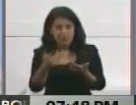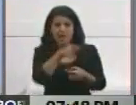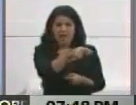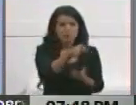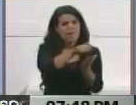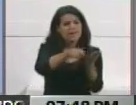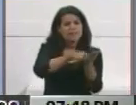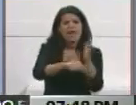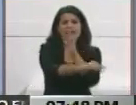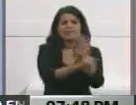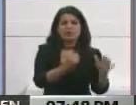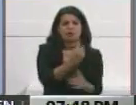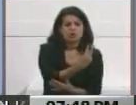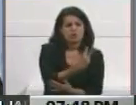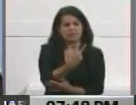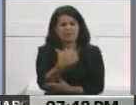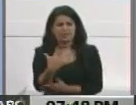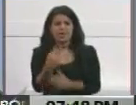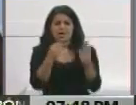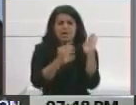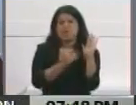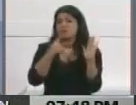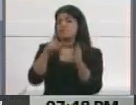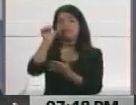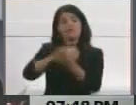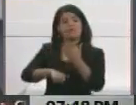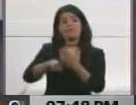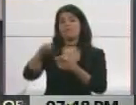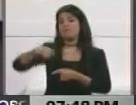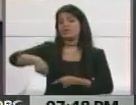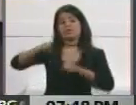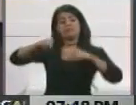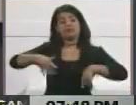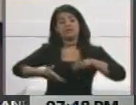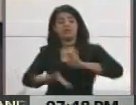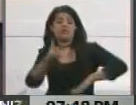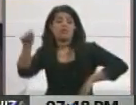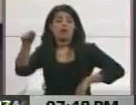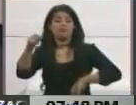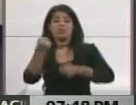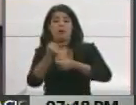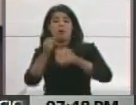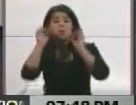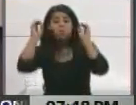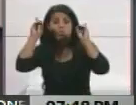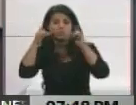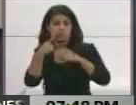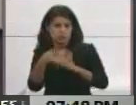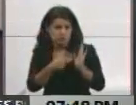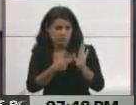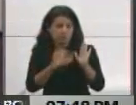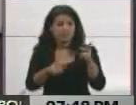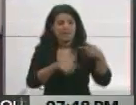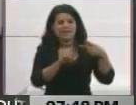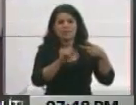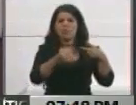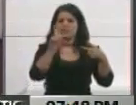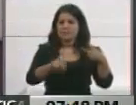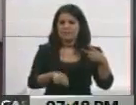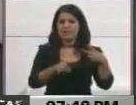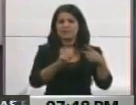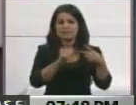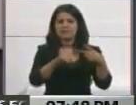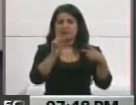232 responsabilidad presidencial sino que en el arroz con mango se adoba un poco con el tema de la doble nacionalidad